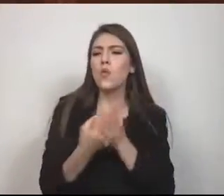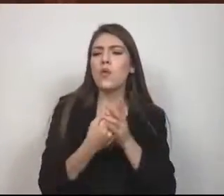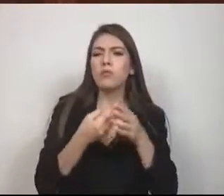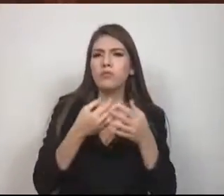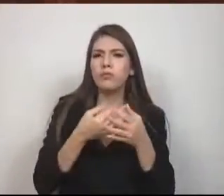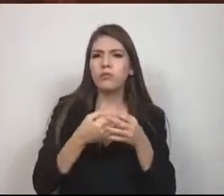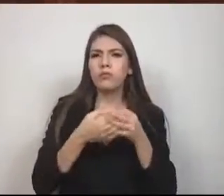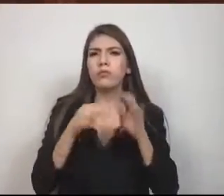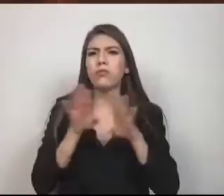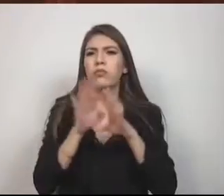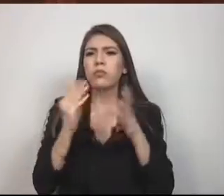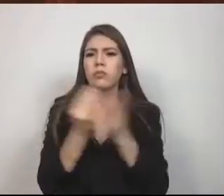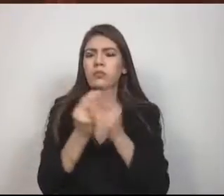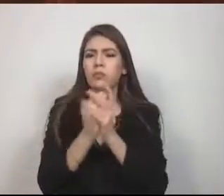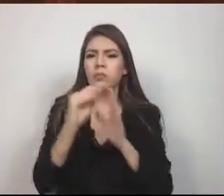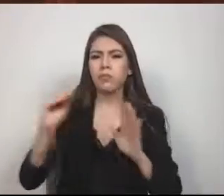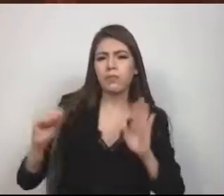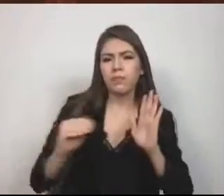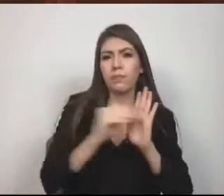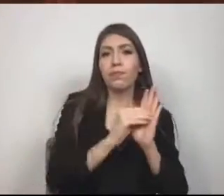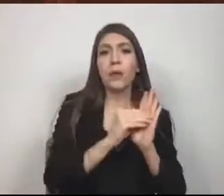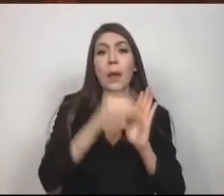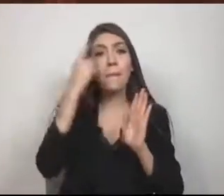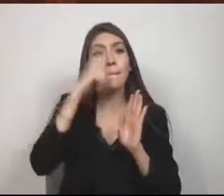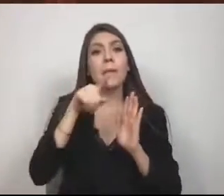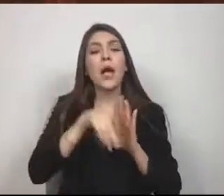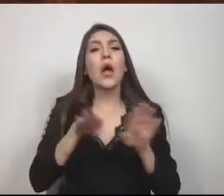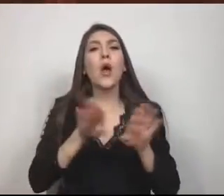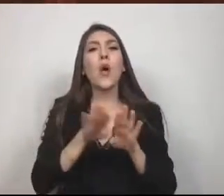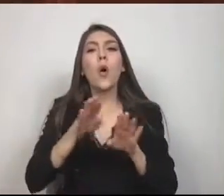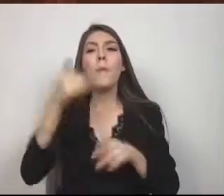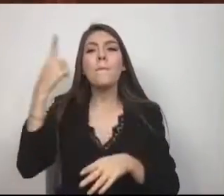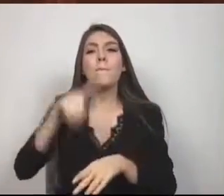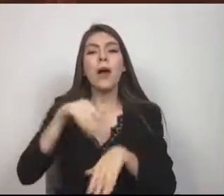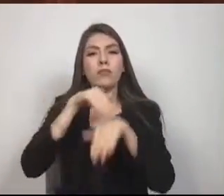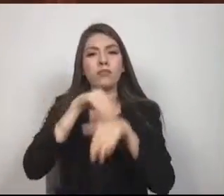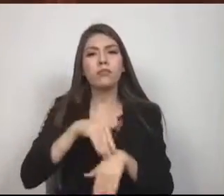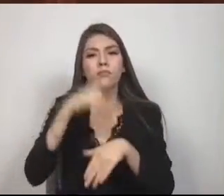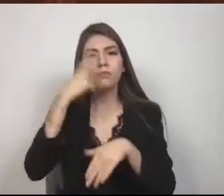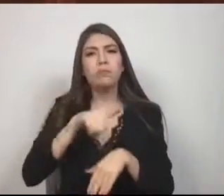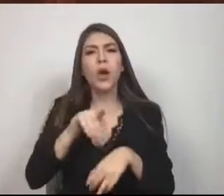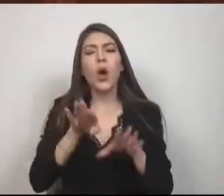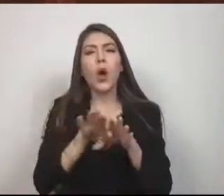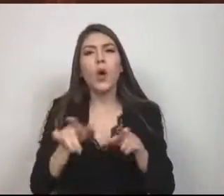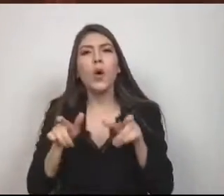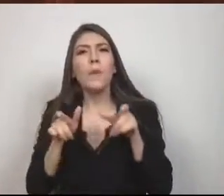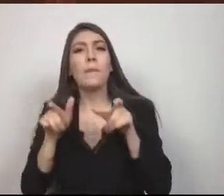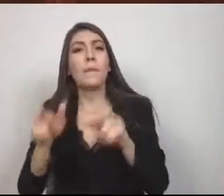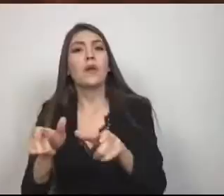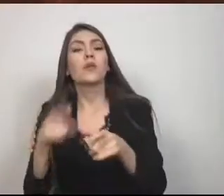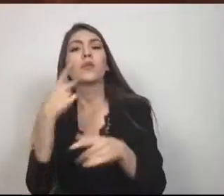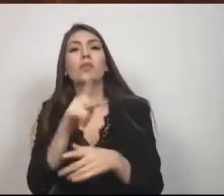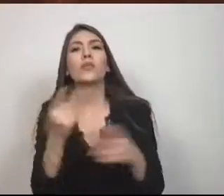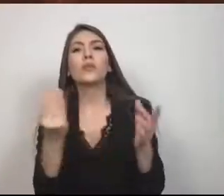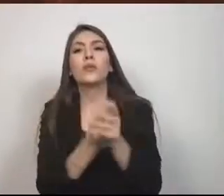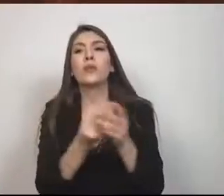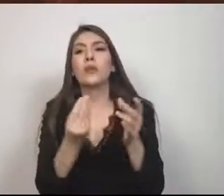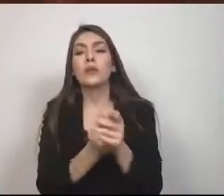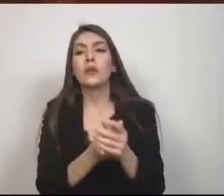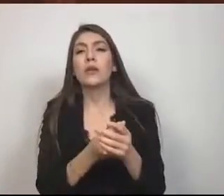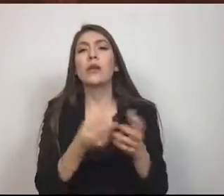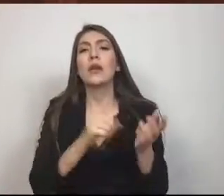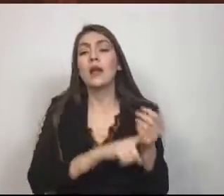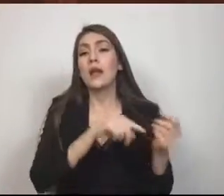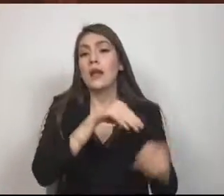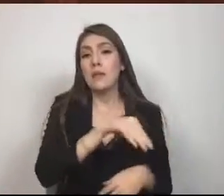protección para establecer que éstas sean de naturaleza administrativa y jurisdiccional,